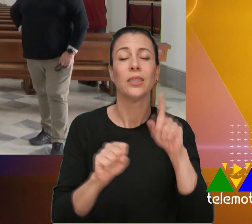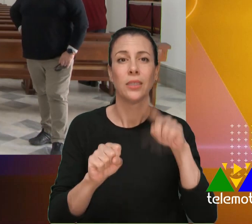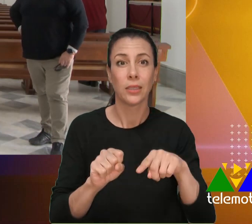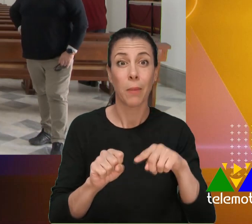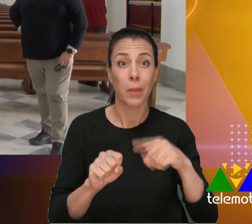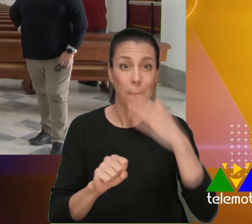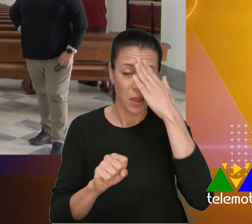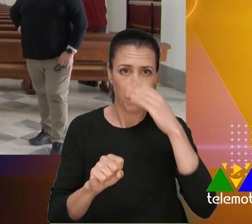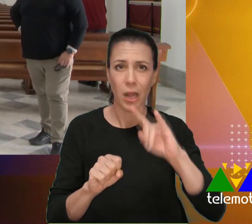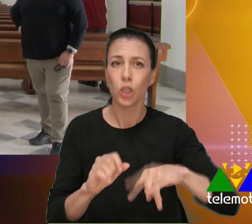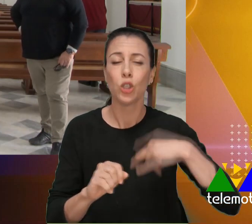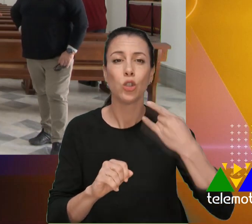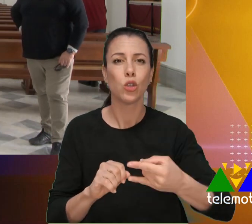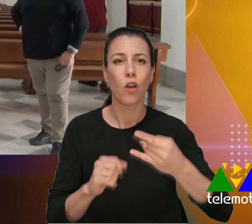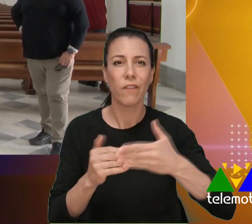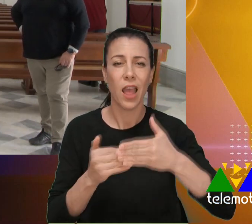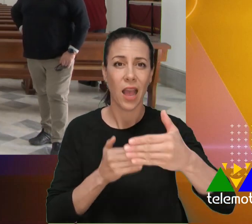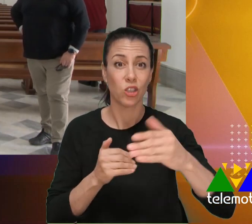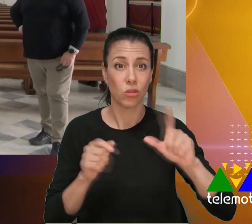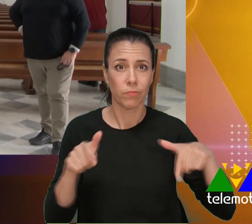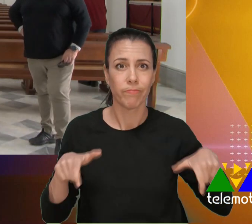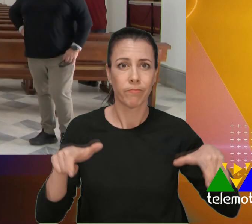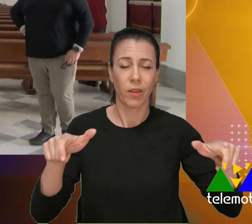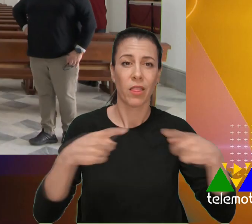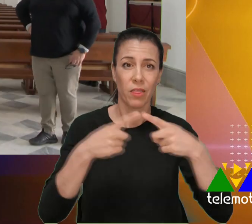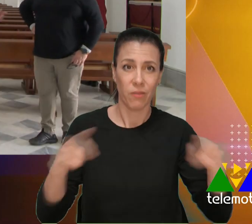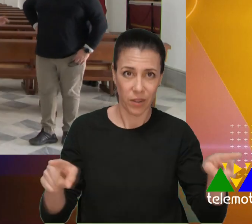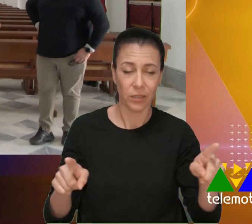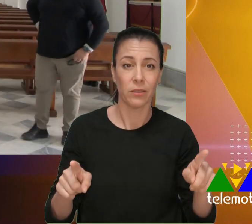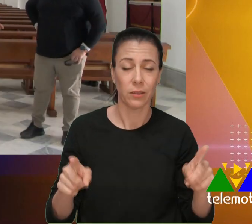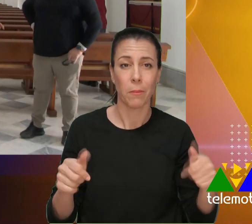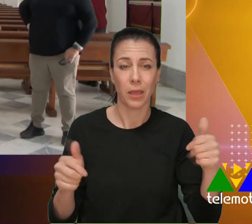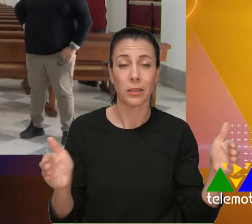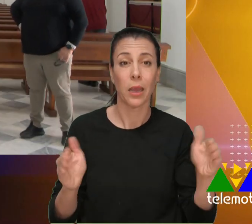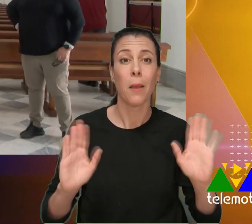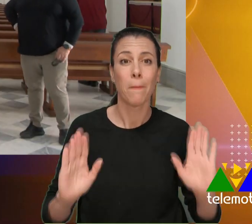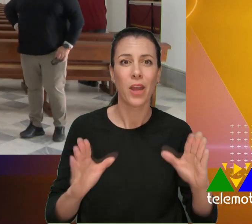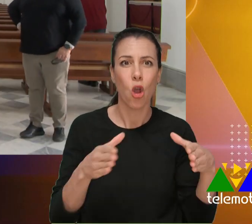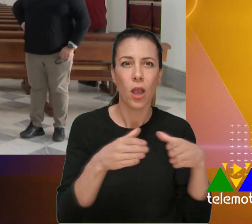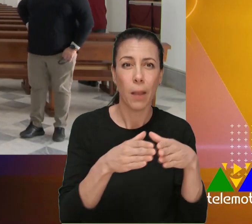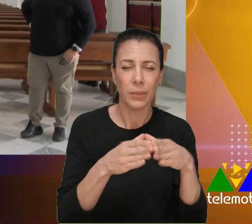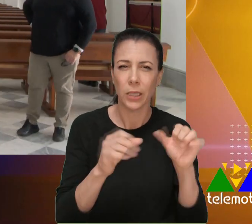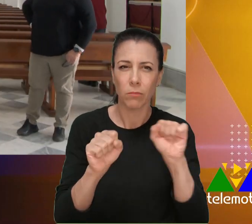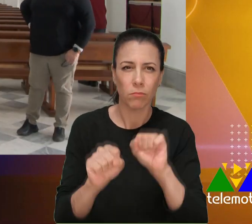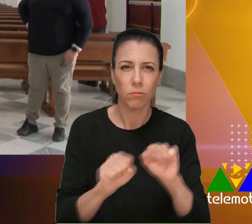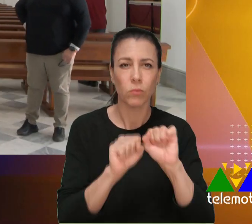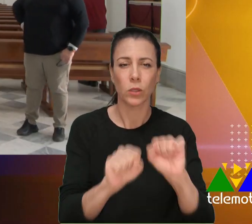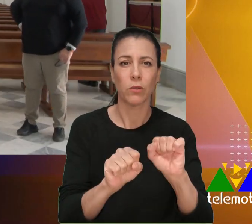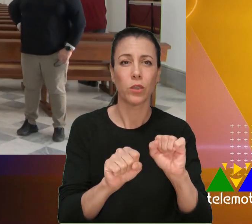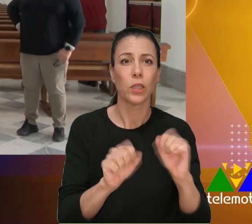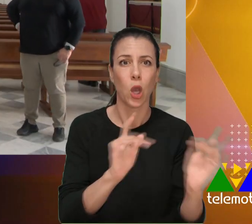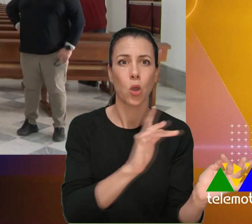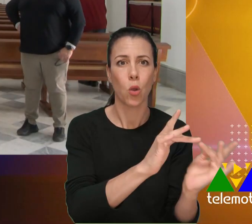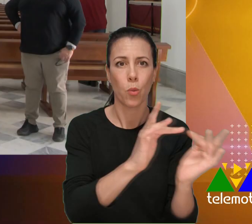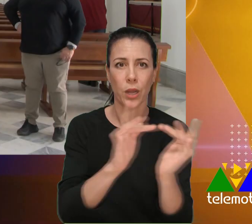de ancho y más alta que las naves laterales entre contrafuertes, y capillas entre contrafuertes que están comunicadas una con